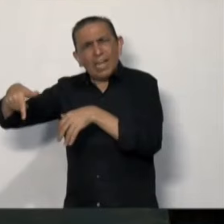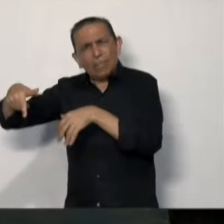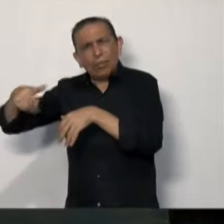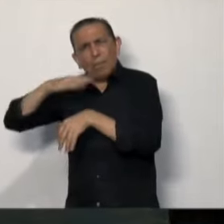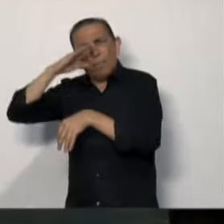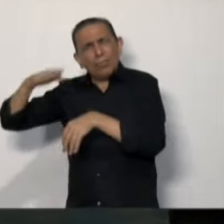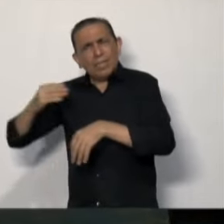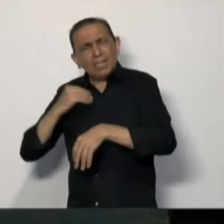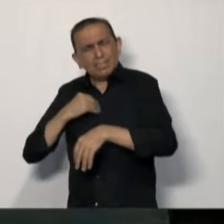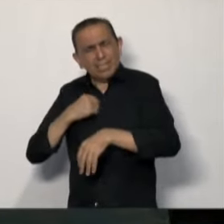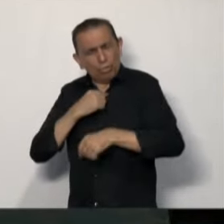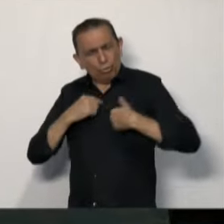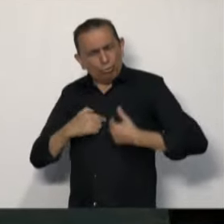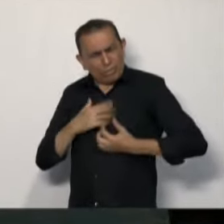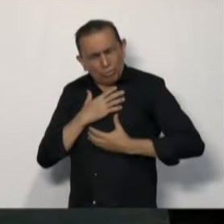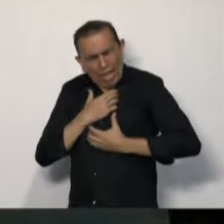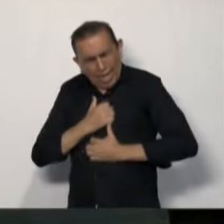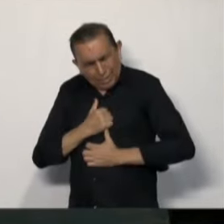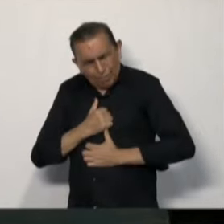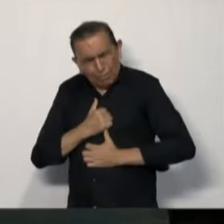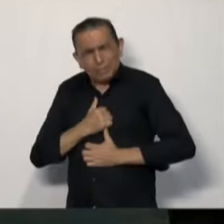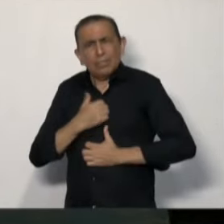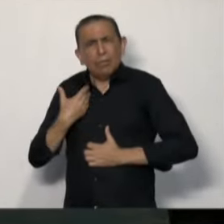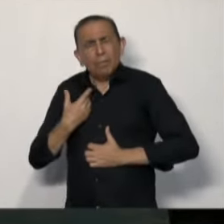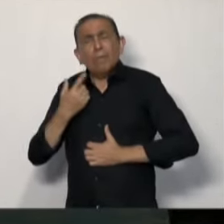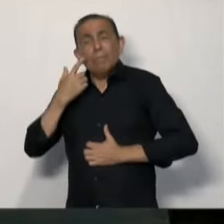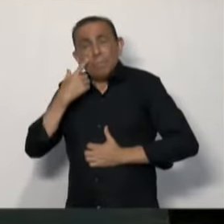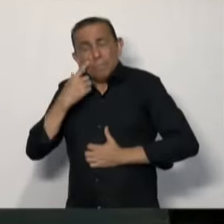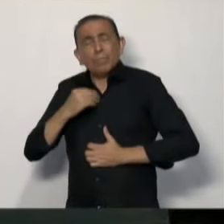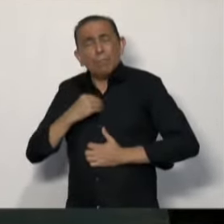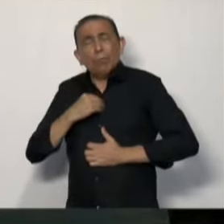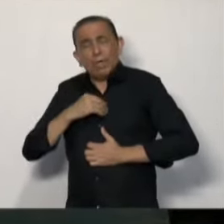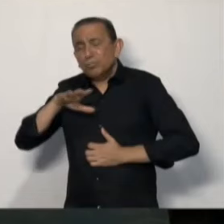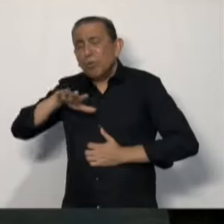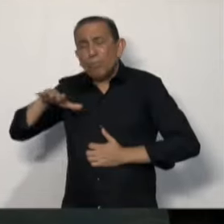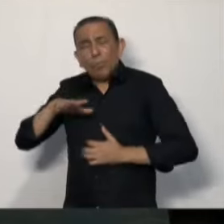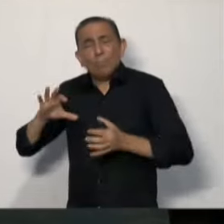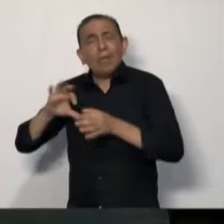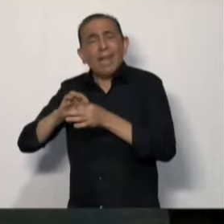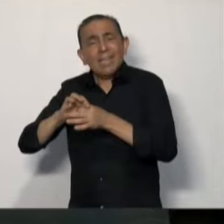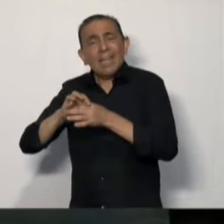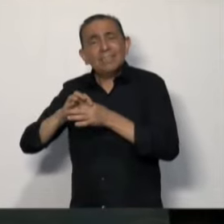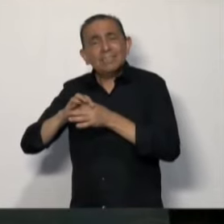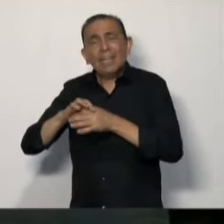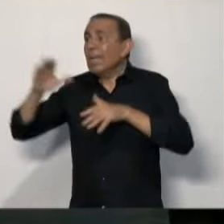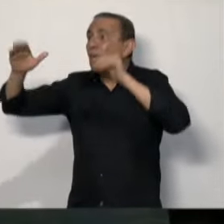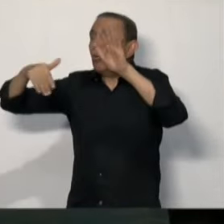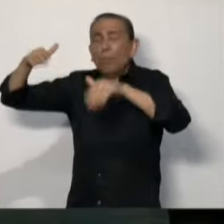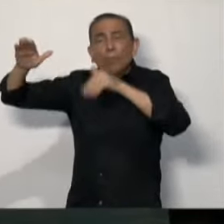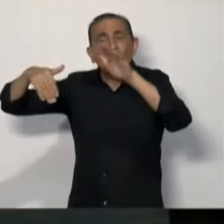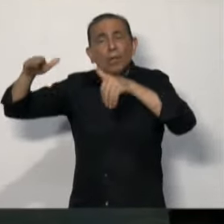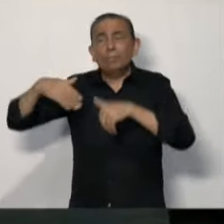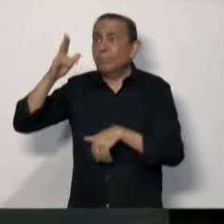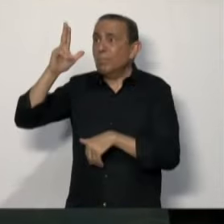el corazón arrepentido y humillado, reavivemos nuestra vocación de pueblo de la Alianza, convocado para bendecir